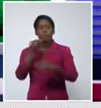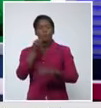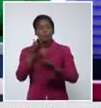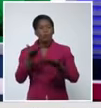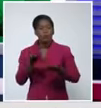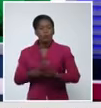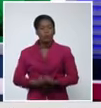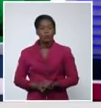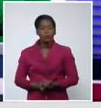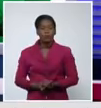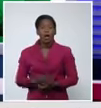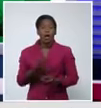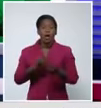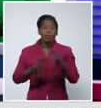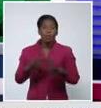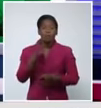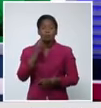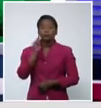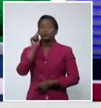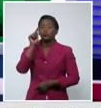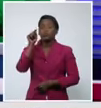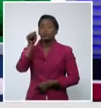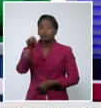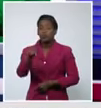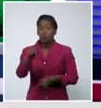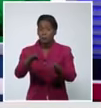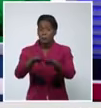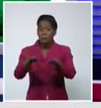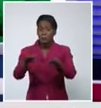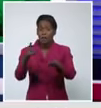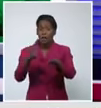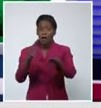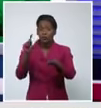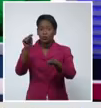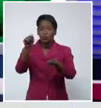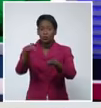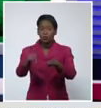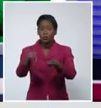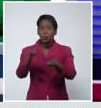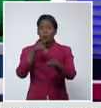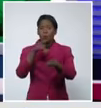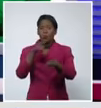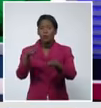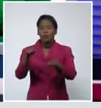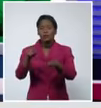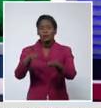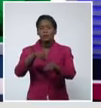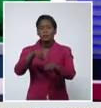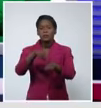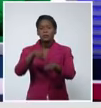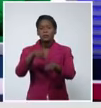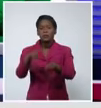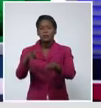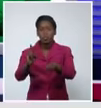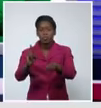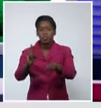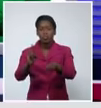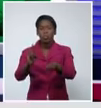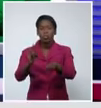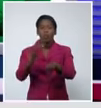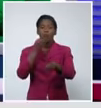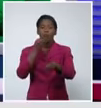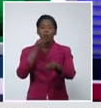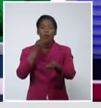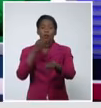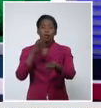superficie, pues hay veces que se inactiva en un corto periodo de tiempo, hay veces que dura